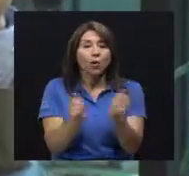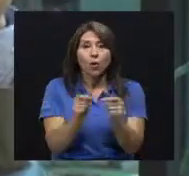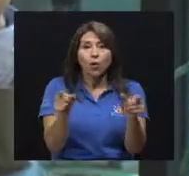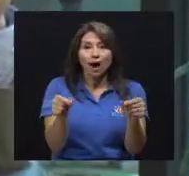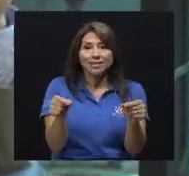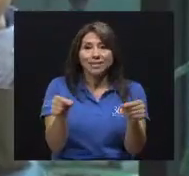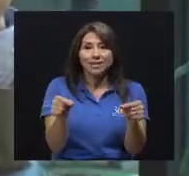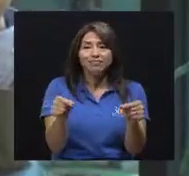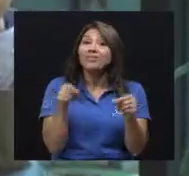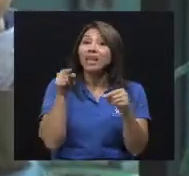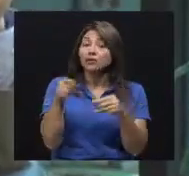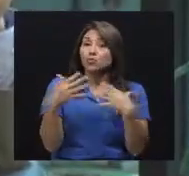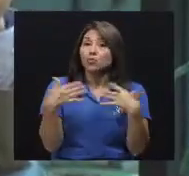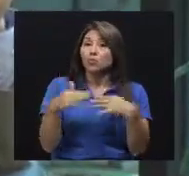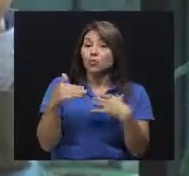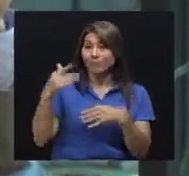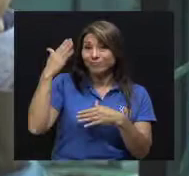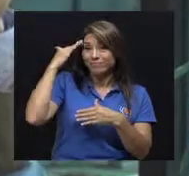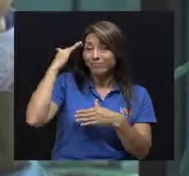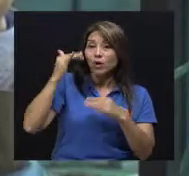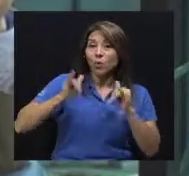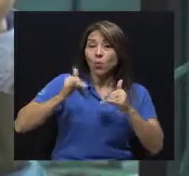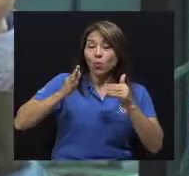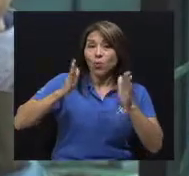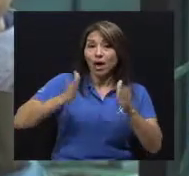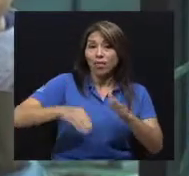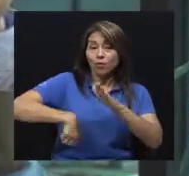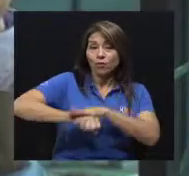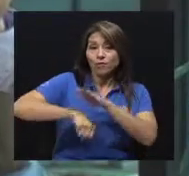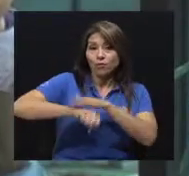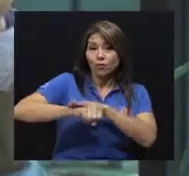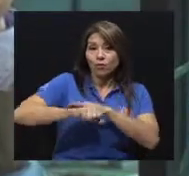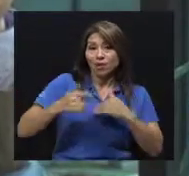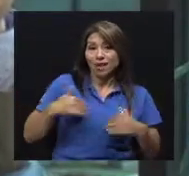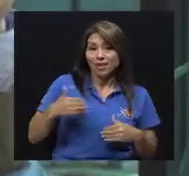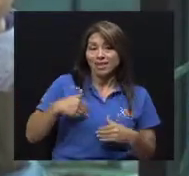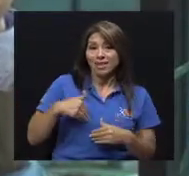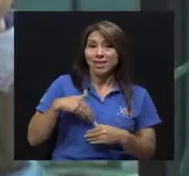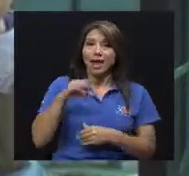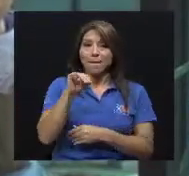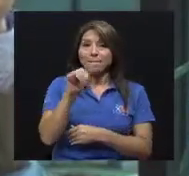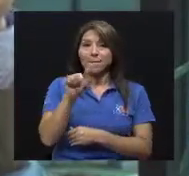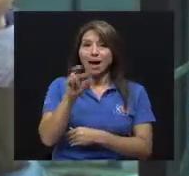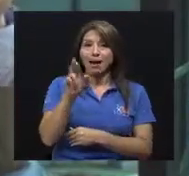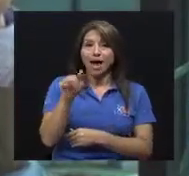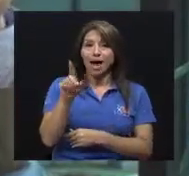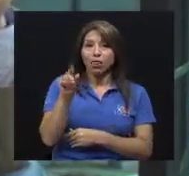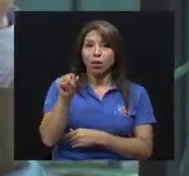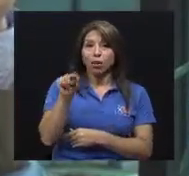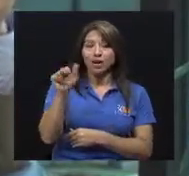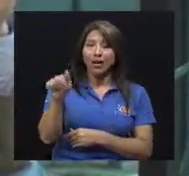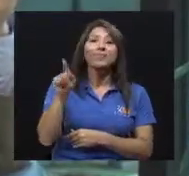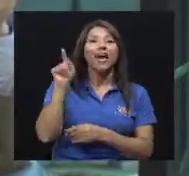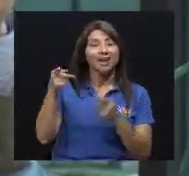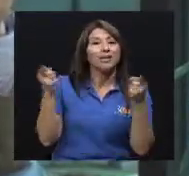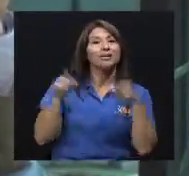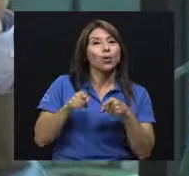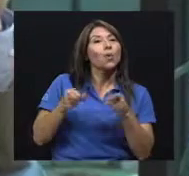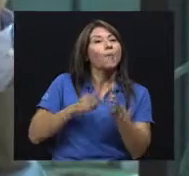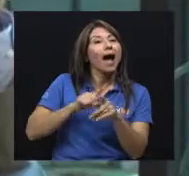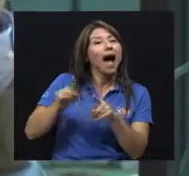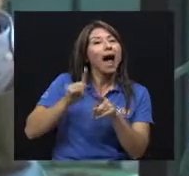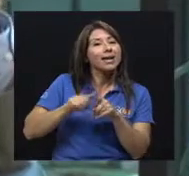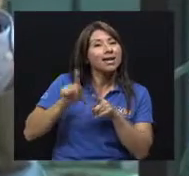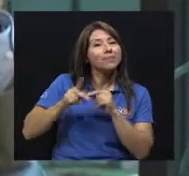Por ejemplo, Diego Armando Maradona, producto de los excesos que tuvo varios infartos. Y tiene insuficiencia